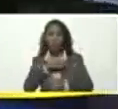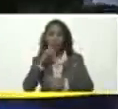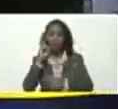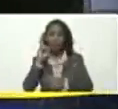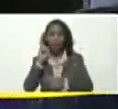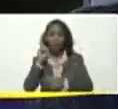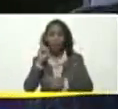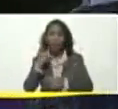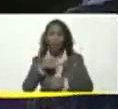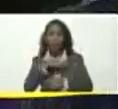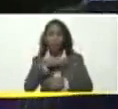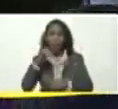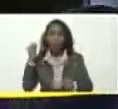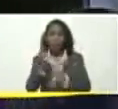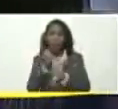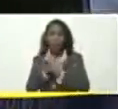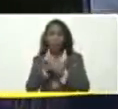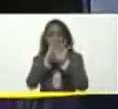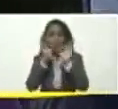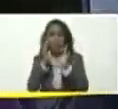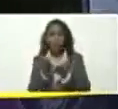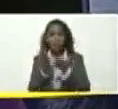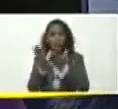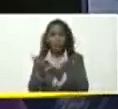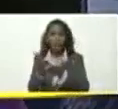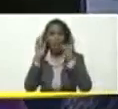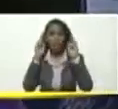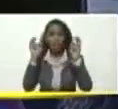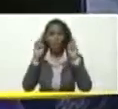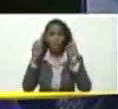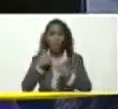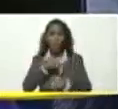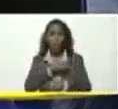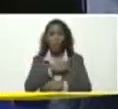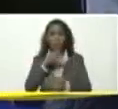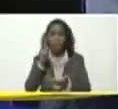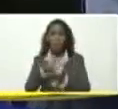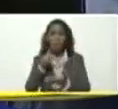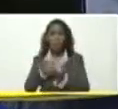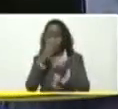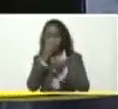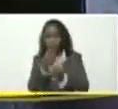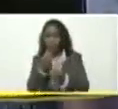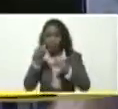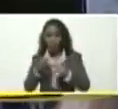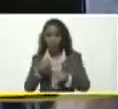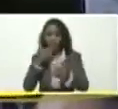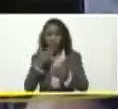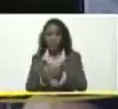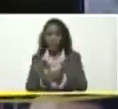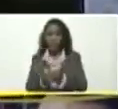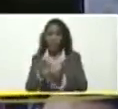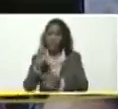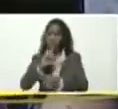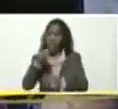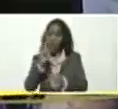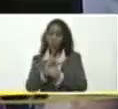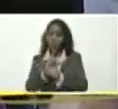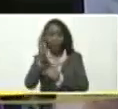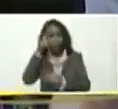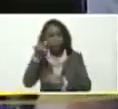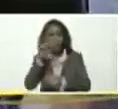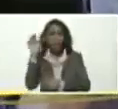y nuestras obras para obsequiar hoy con motivo de nuestra presencia y nuestra visita aquí, para agradecer no solamente al